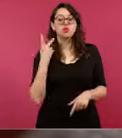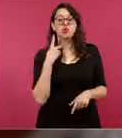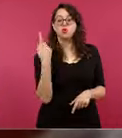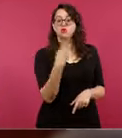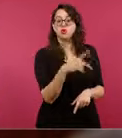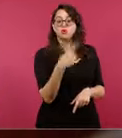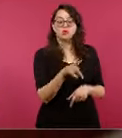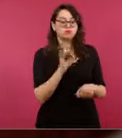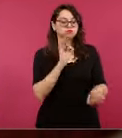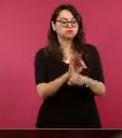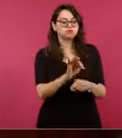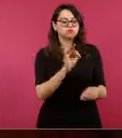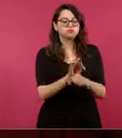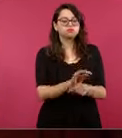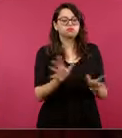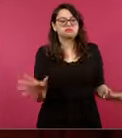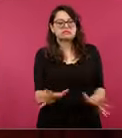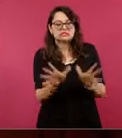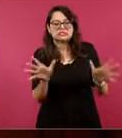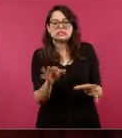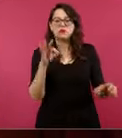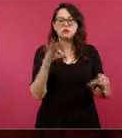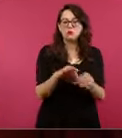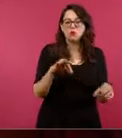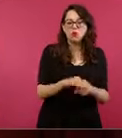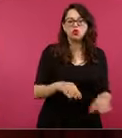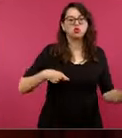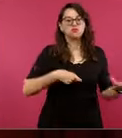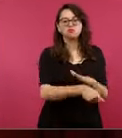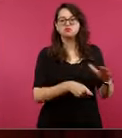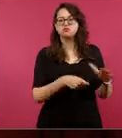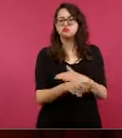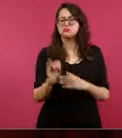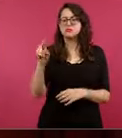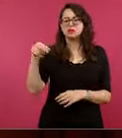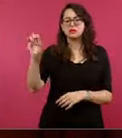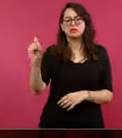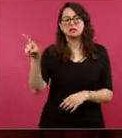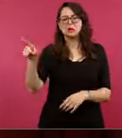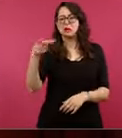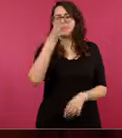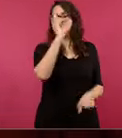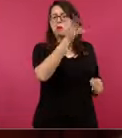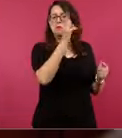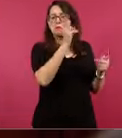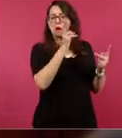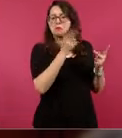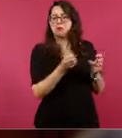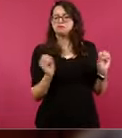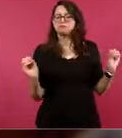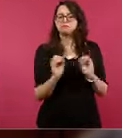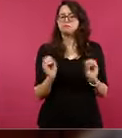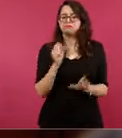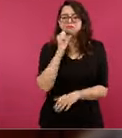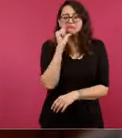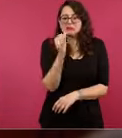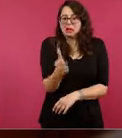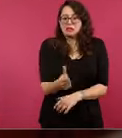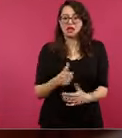voy a pedir es precisamente sobre esta falta de